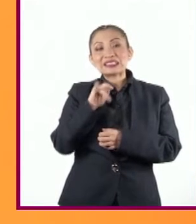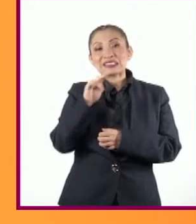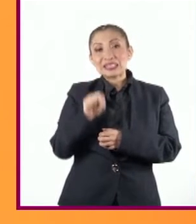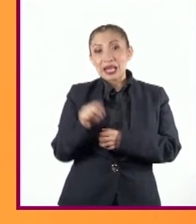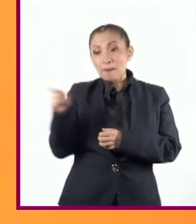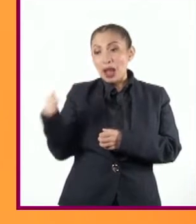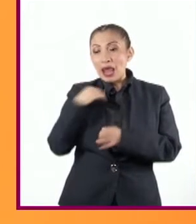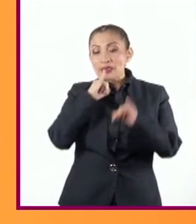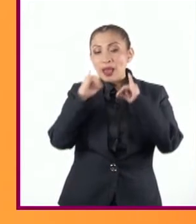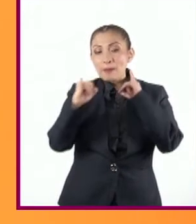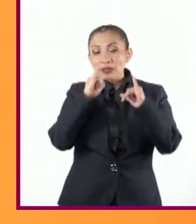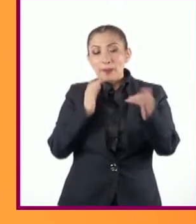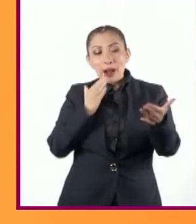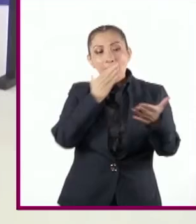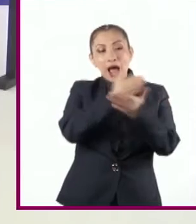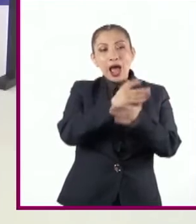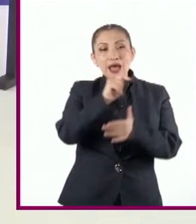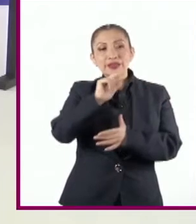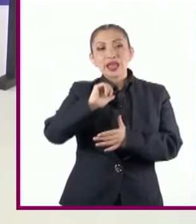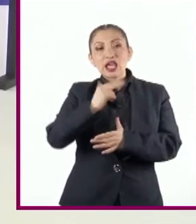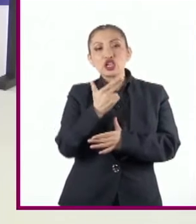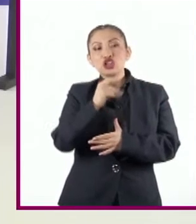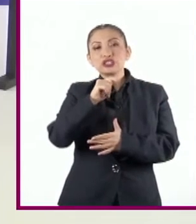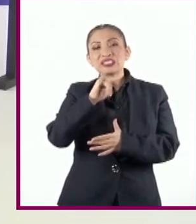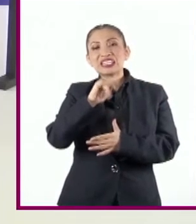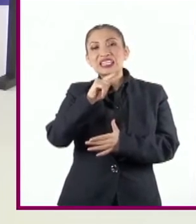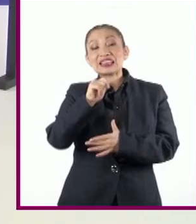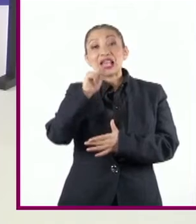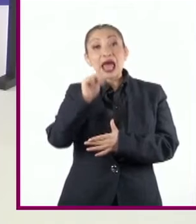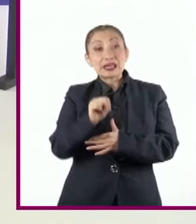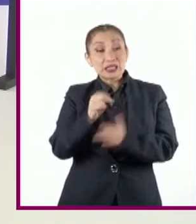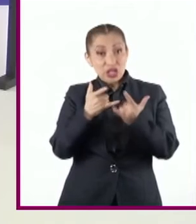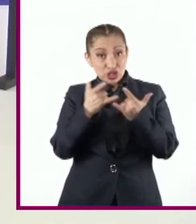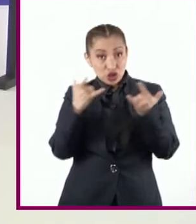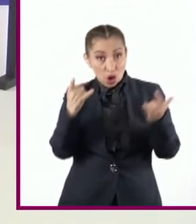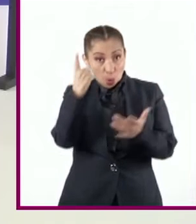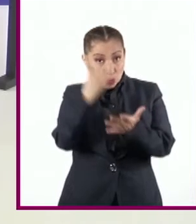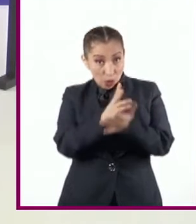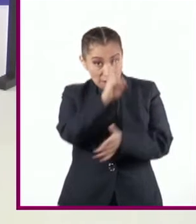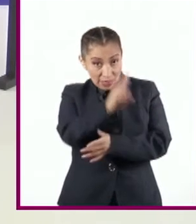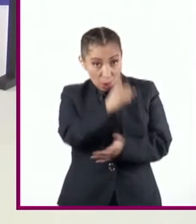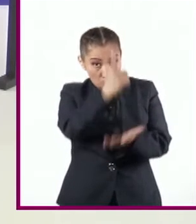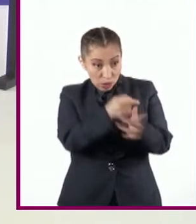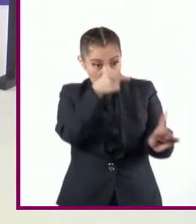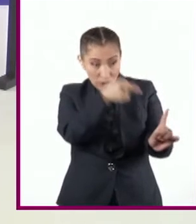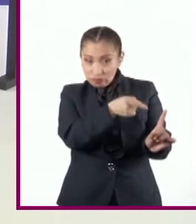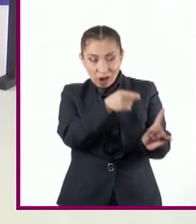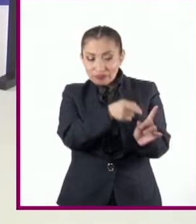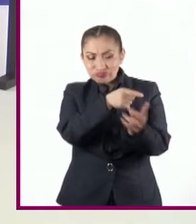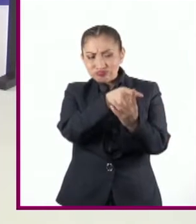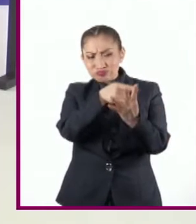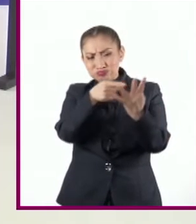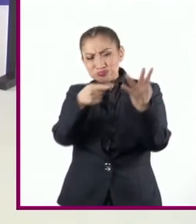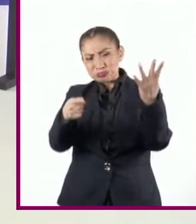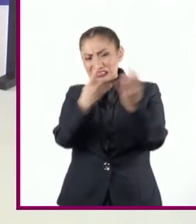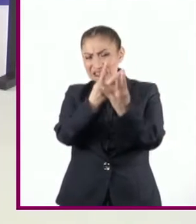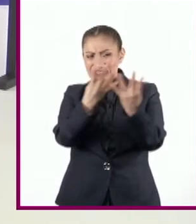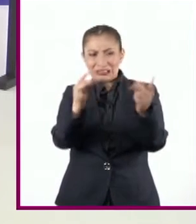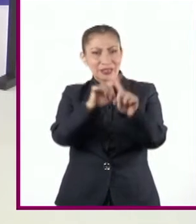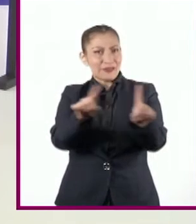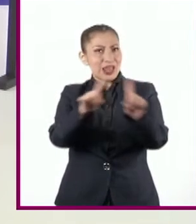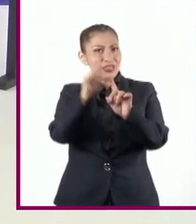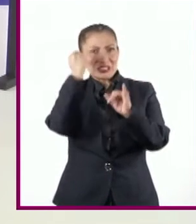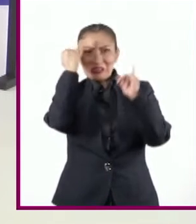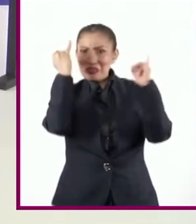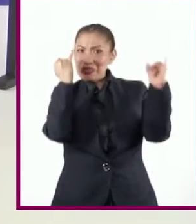su arribo a la ciudad de Tenochtitlan. La historia no tiene una sola verdad, sino que se compone de diversas versiones